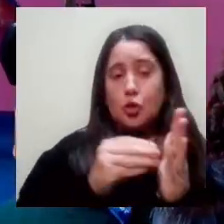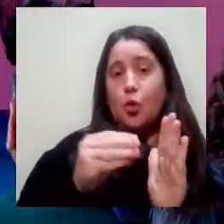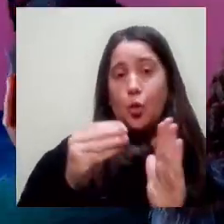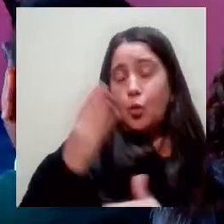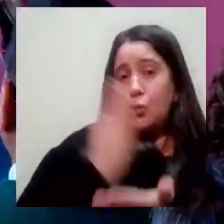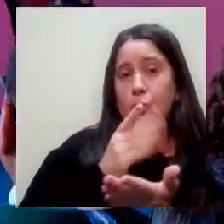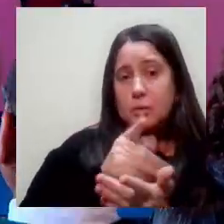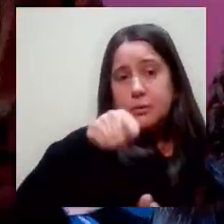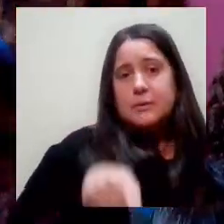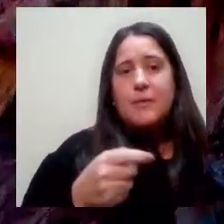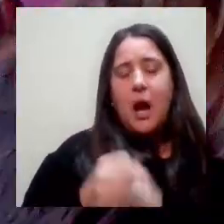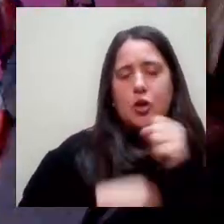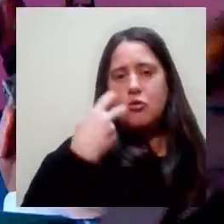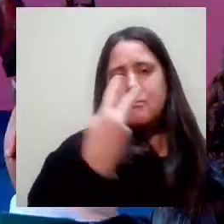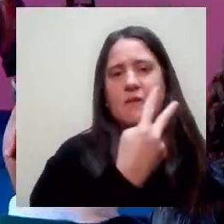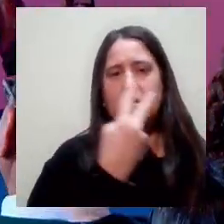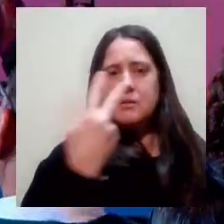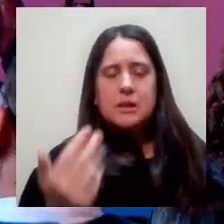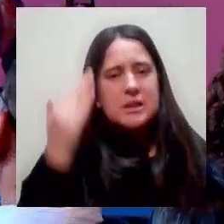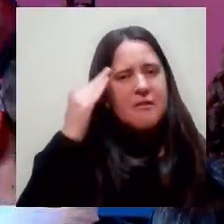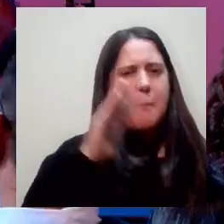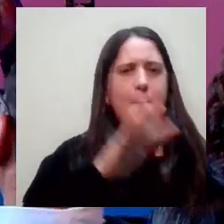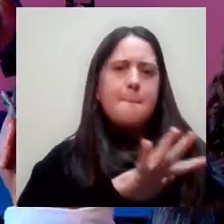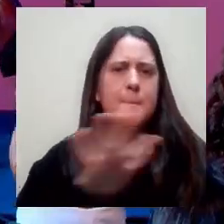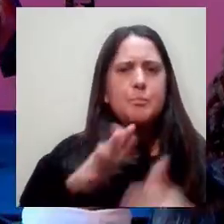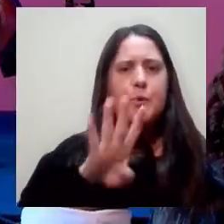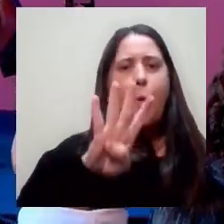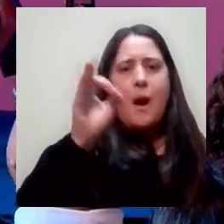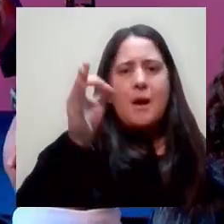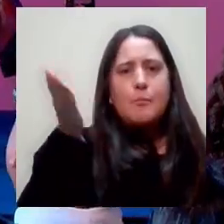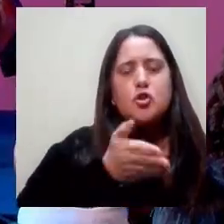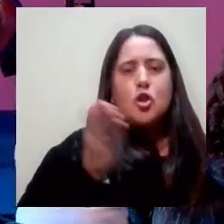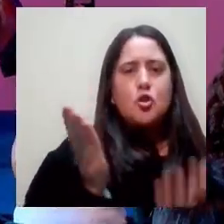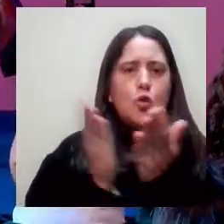que son 2023. Sabemos que hay alrededor de un 40% de los estudiantes de